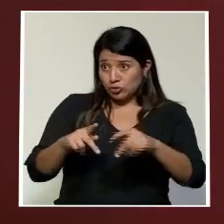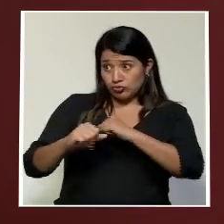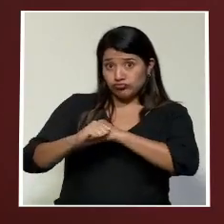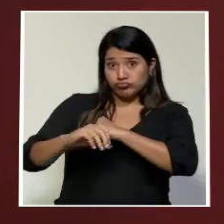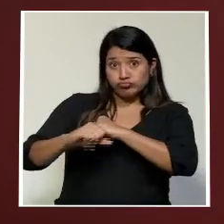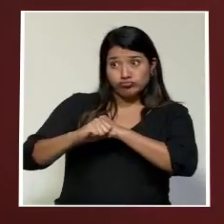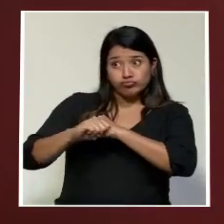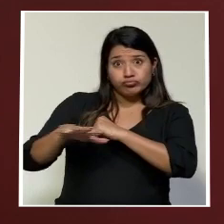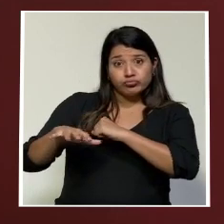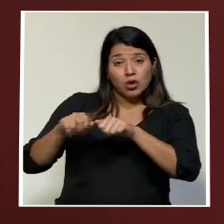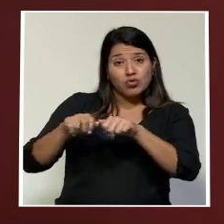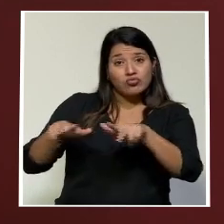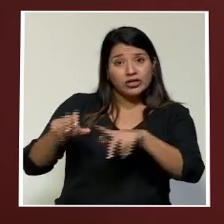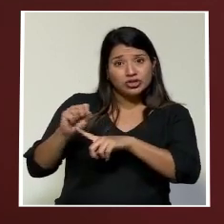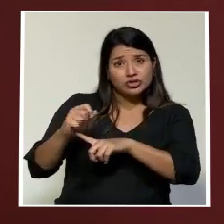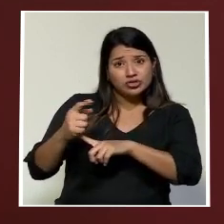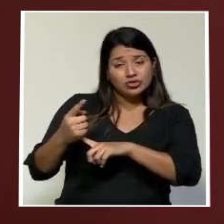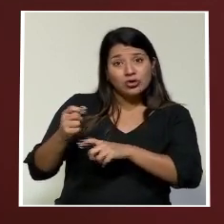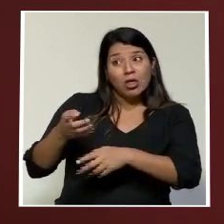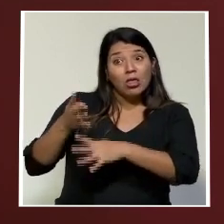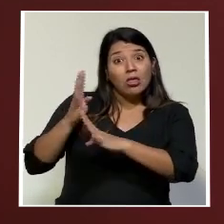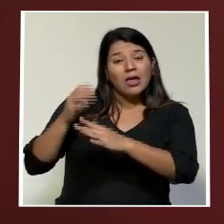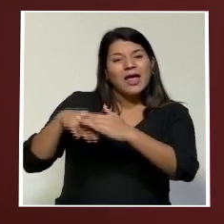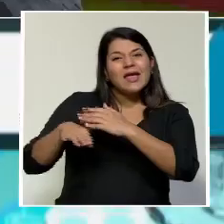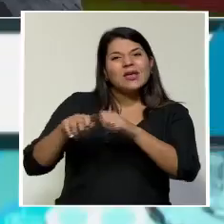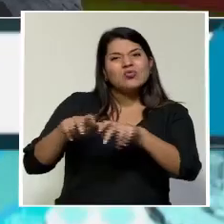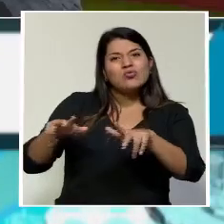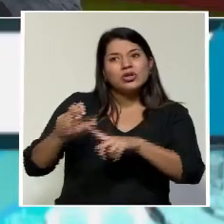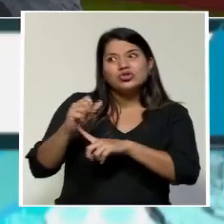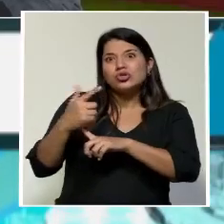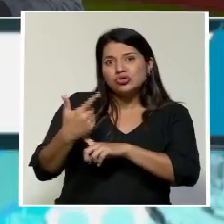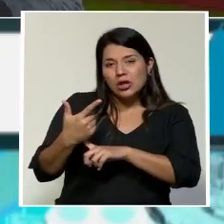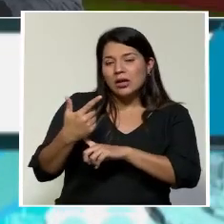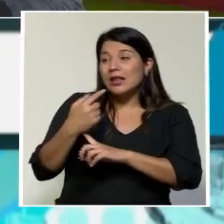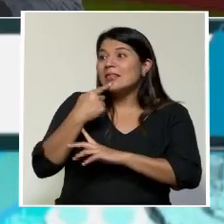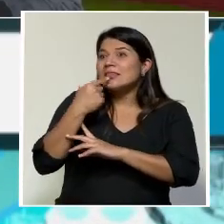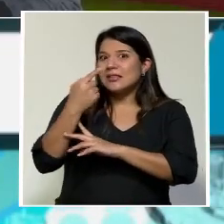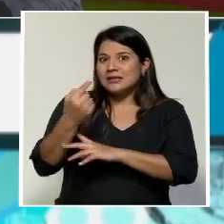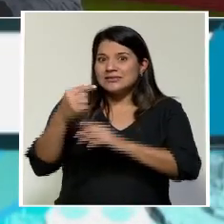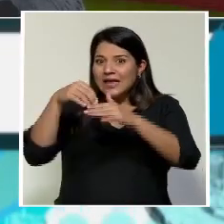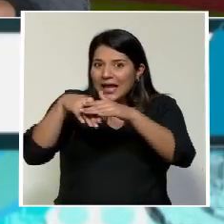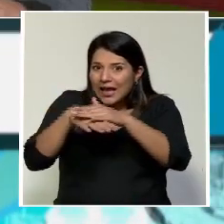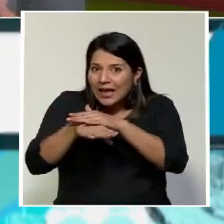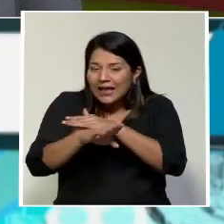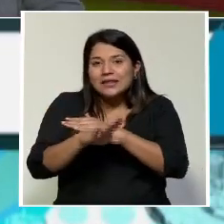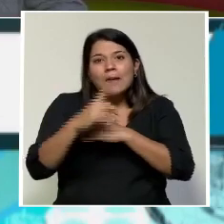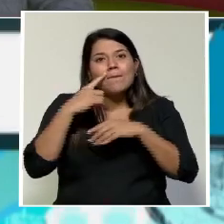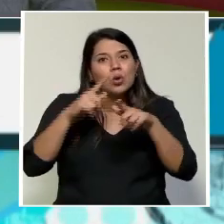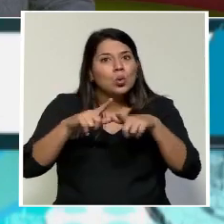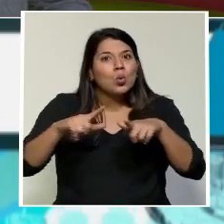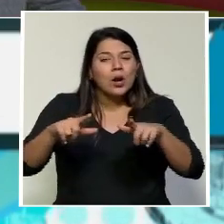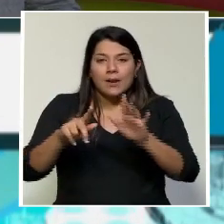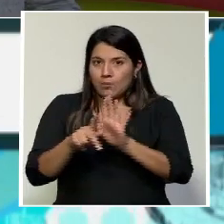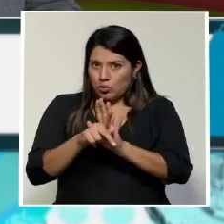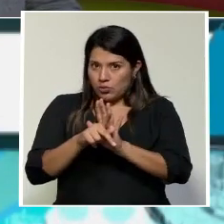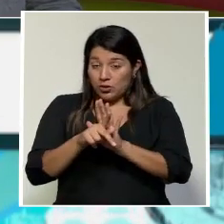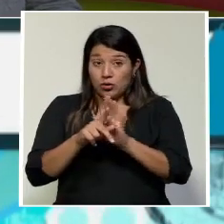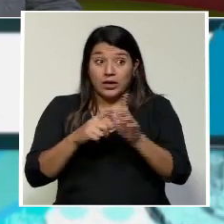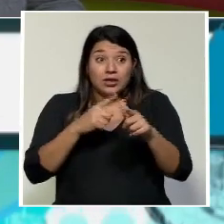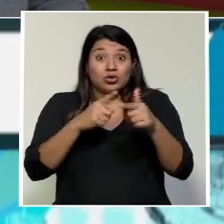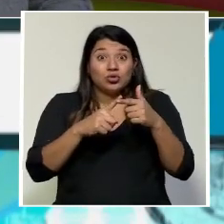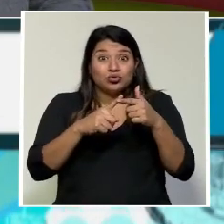sociales, los viajes o estos tours que realizan, donde ingresan por zonas clandestinas y llegan a estar muy cerca, por ejemplo,